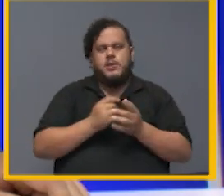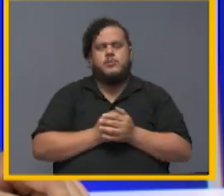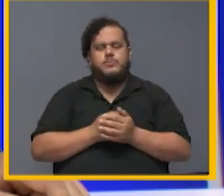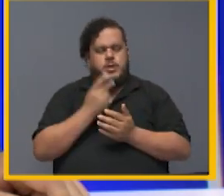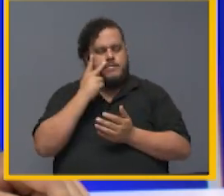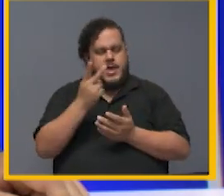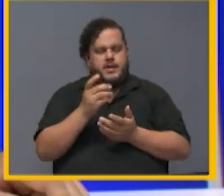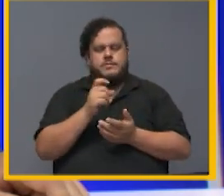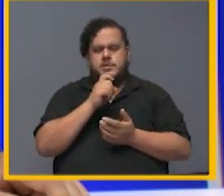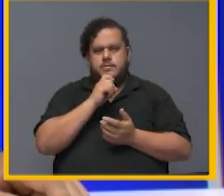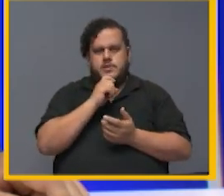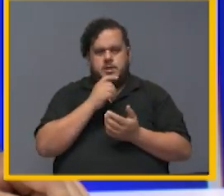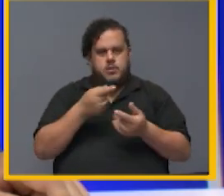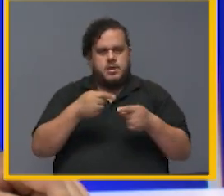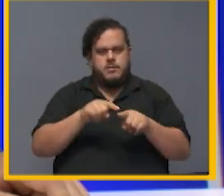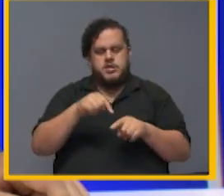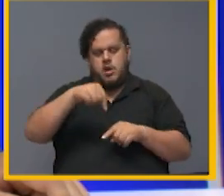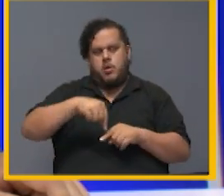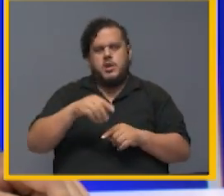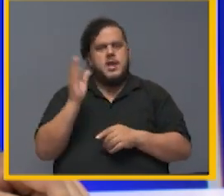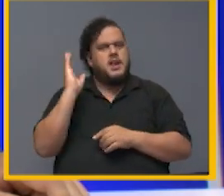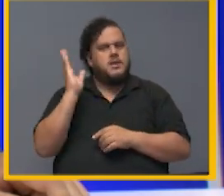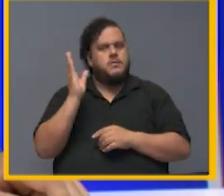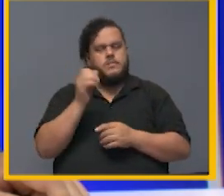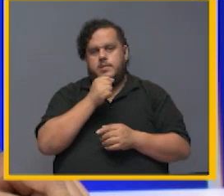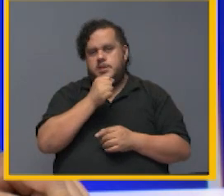lo que pasa hoy en la conferencia de prensa de la Liga.